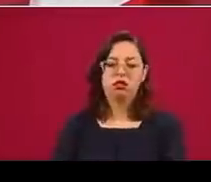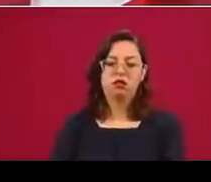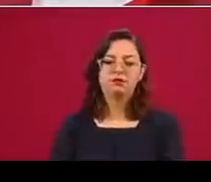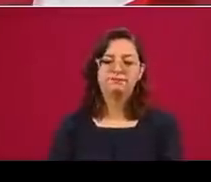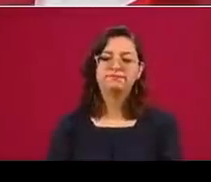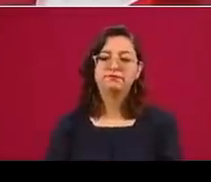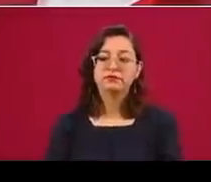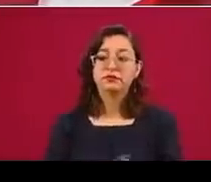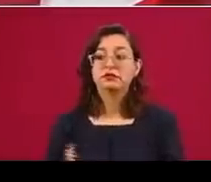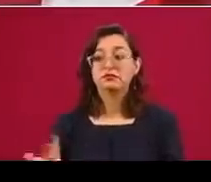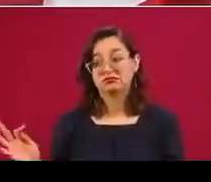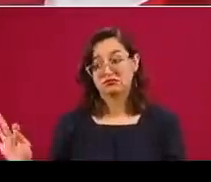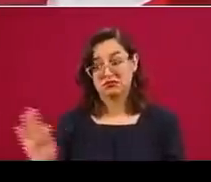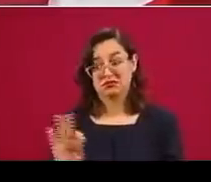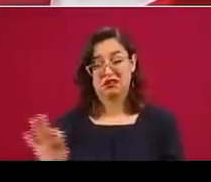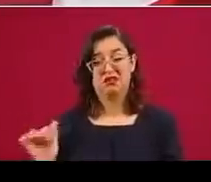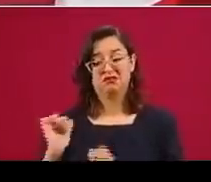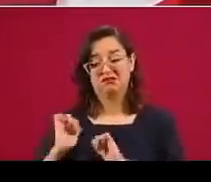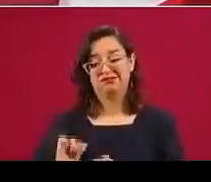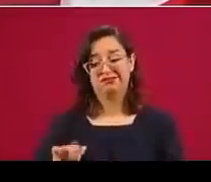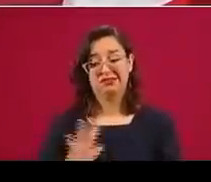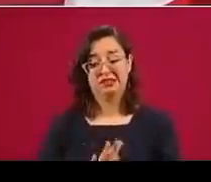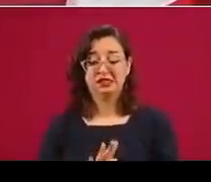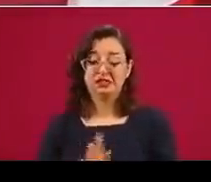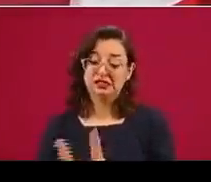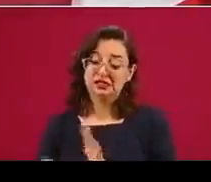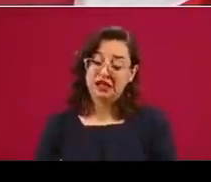hay contubernio,